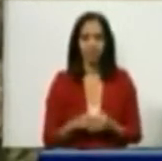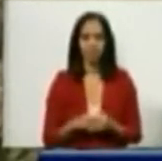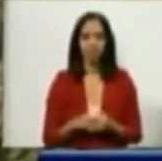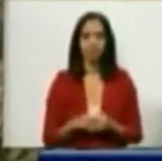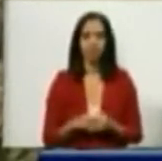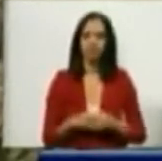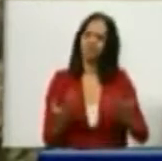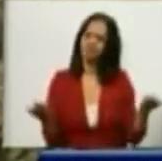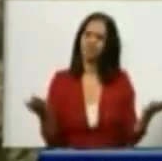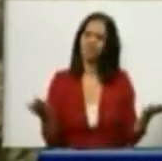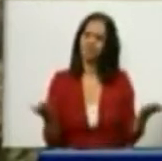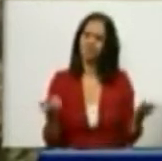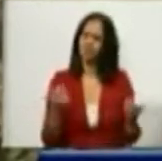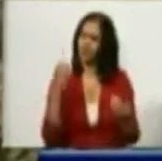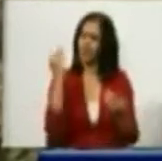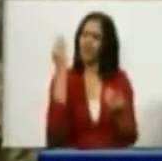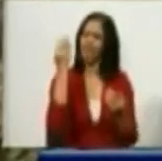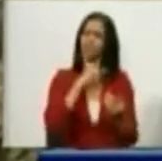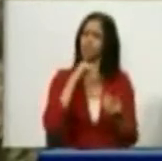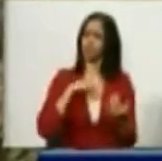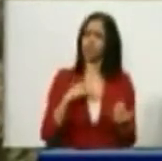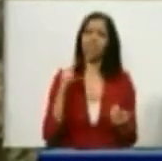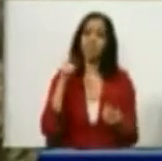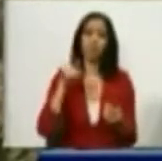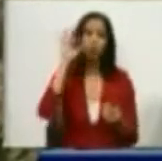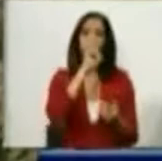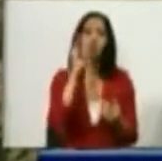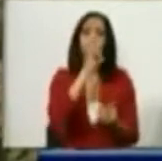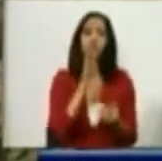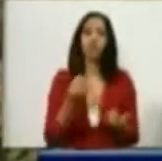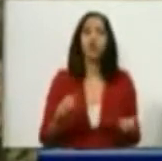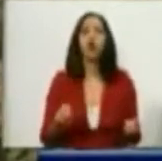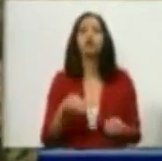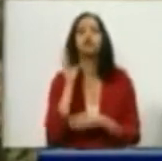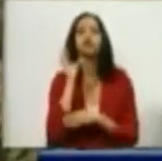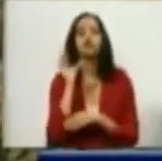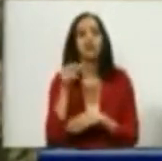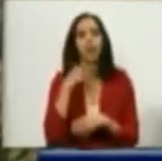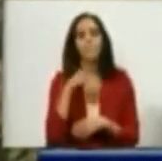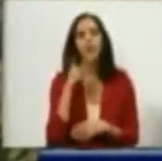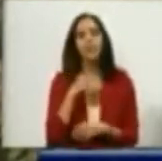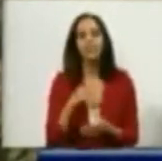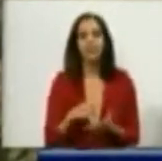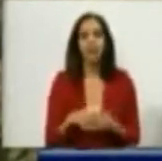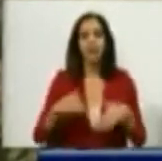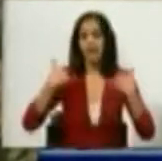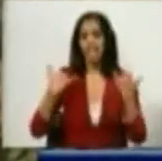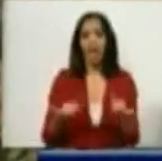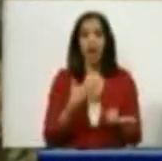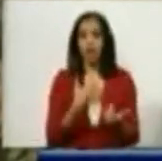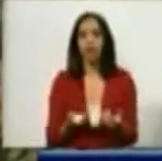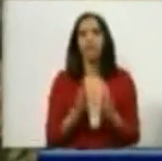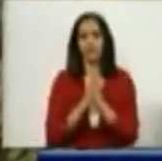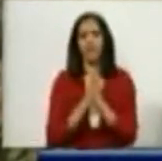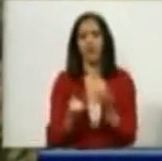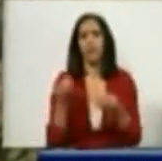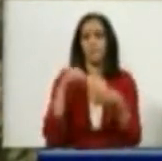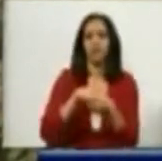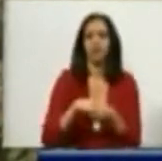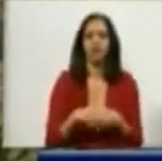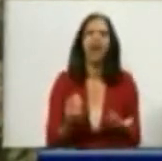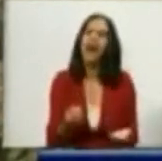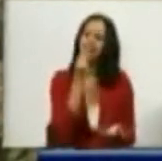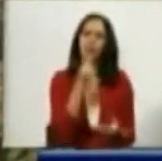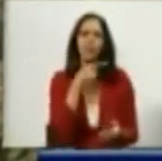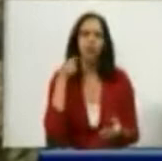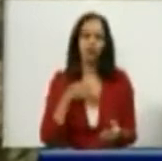échanos cuento a nosotros vale son unos delincuentes vividores de la política que ahora quiere que lo metan a una junta de transición anda comete